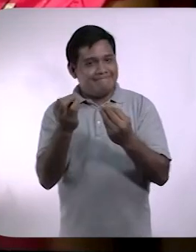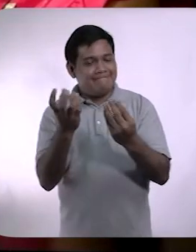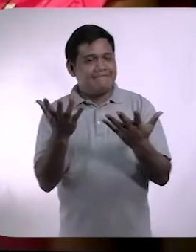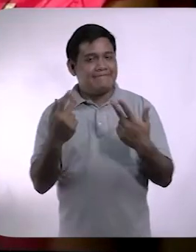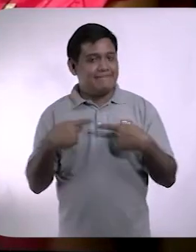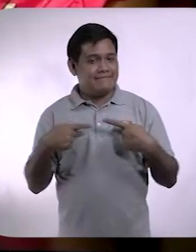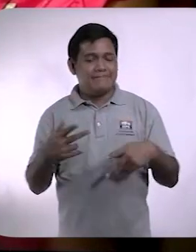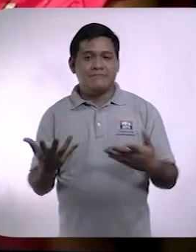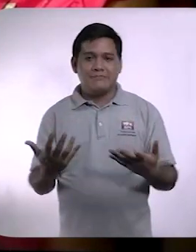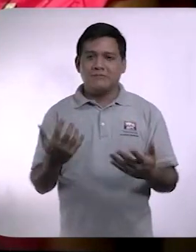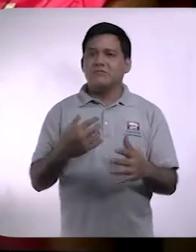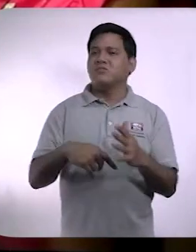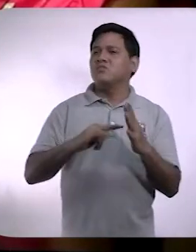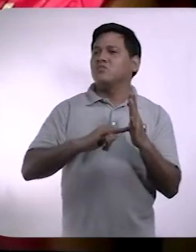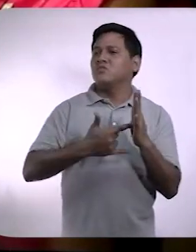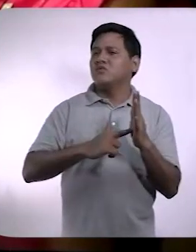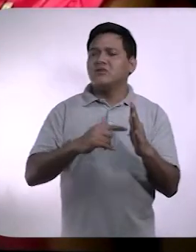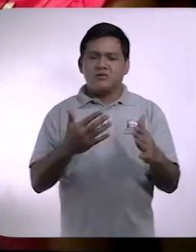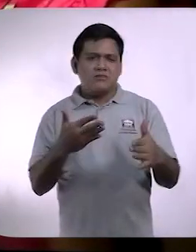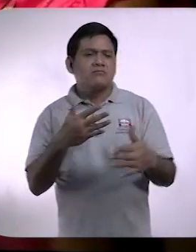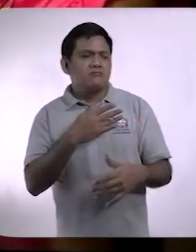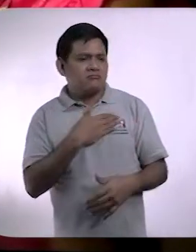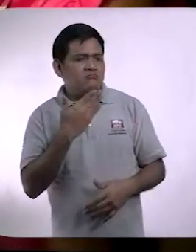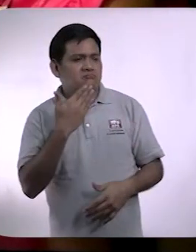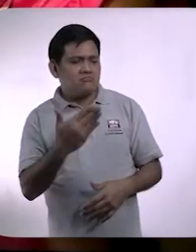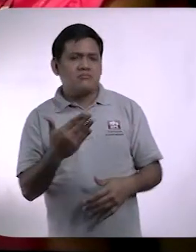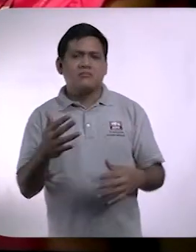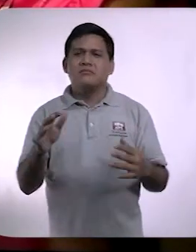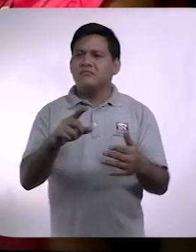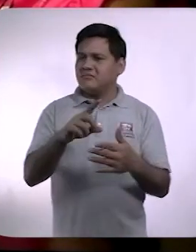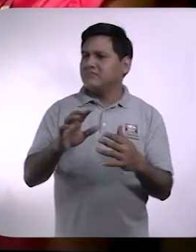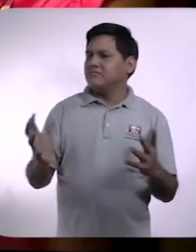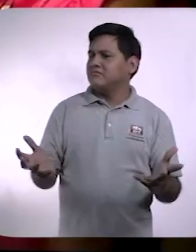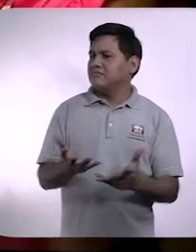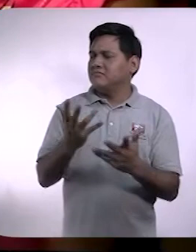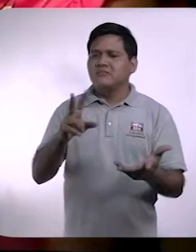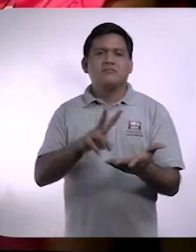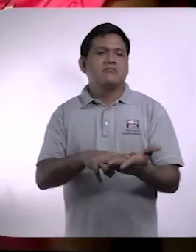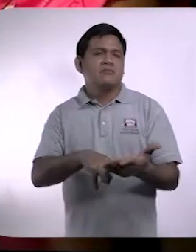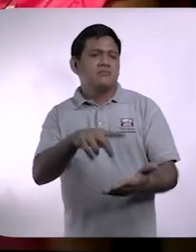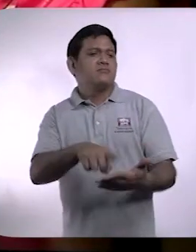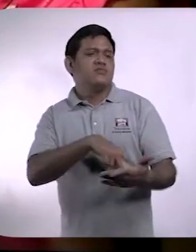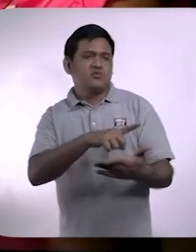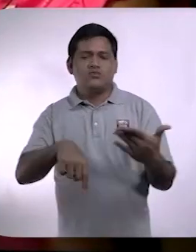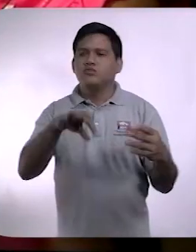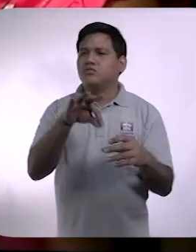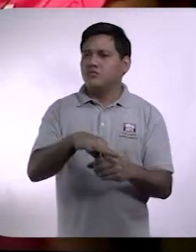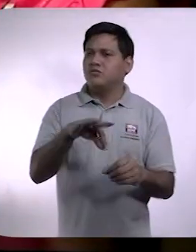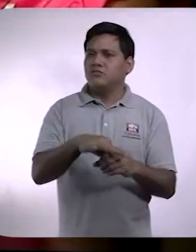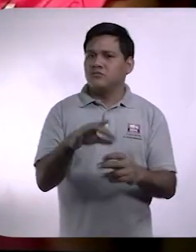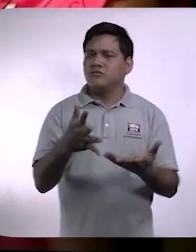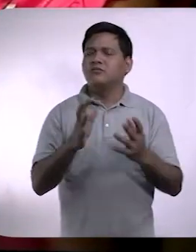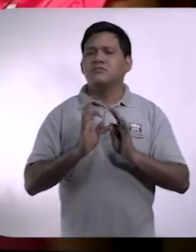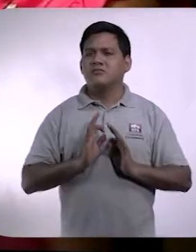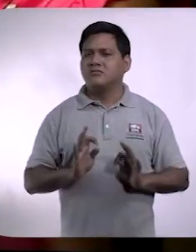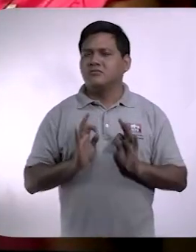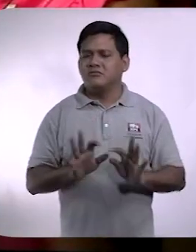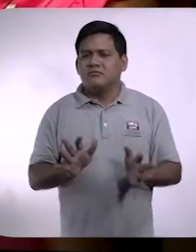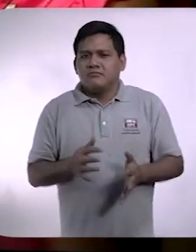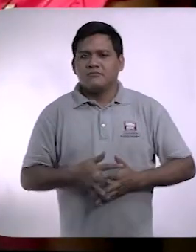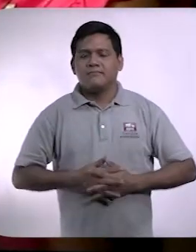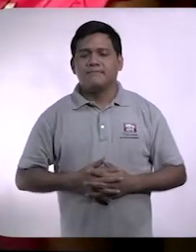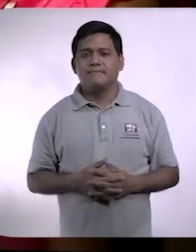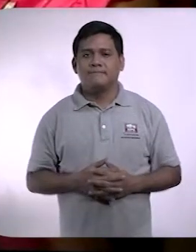en que puedan llegar con tiempo y realizar su voto en total tranquilidad y